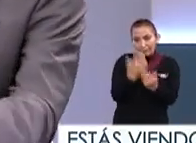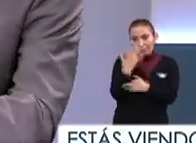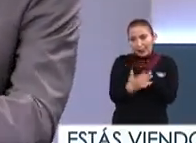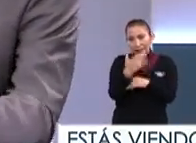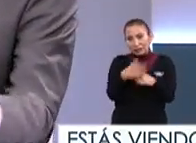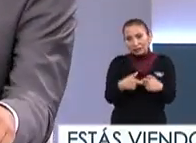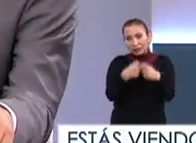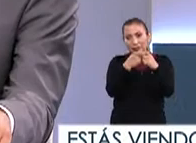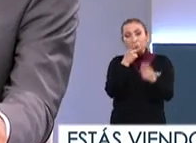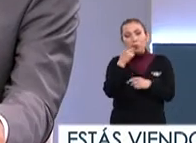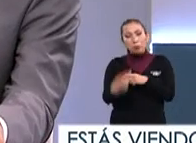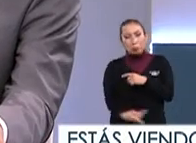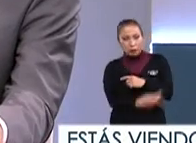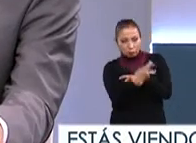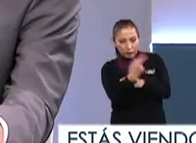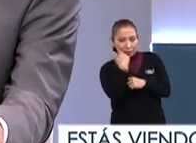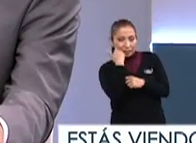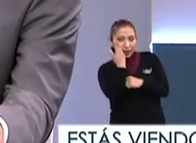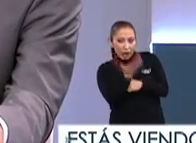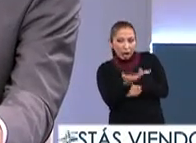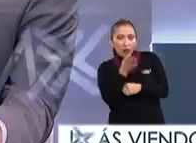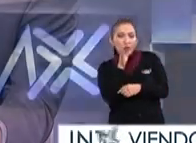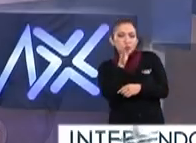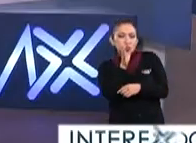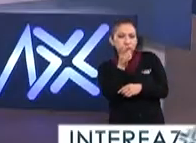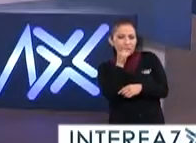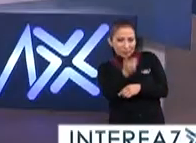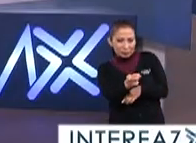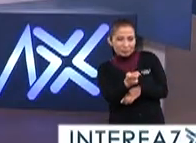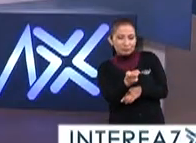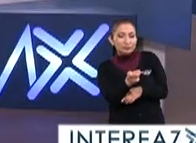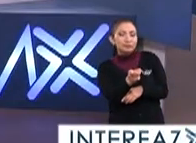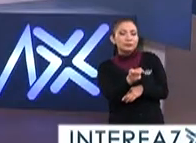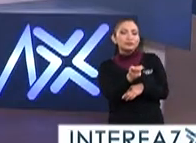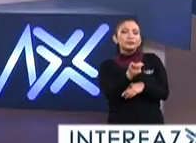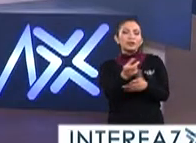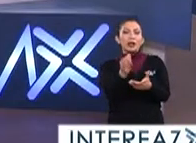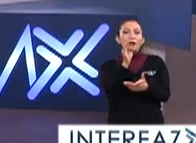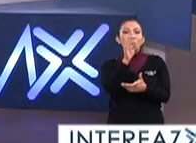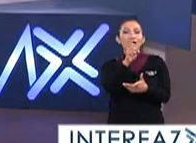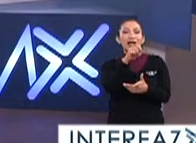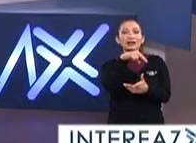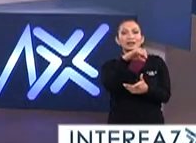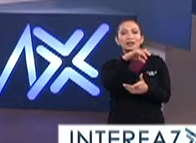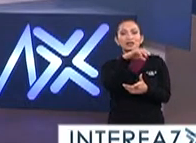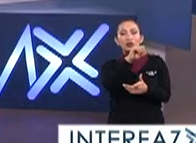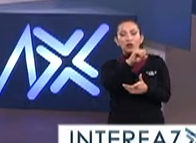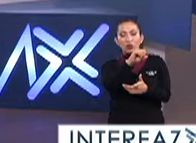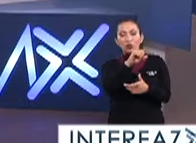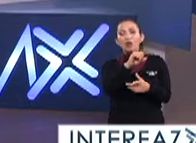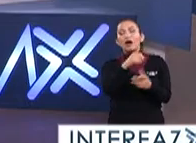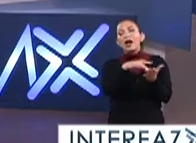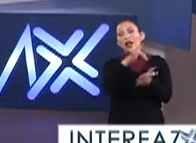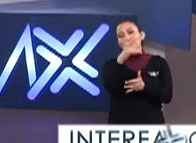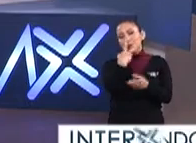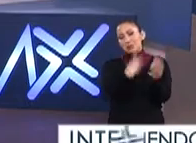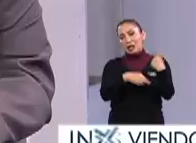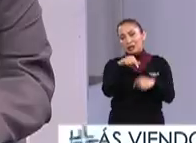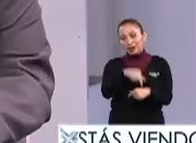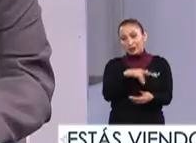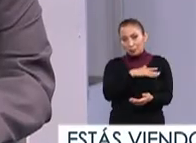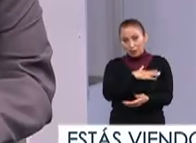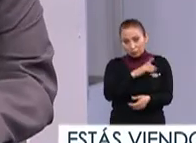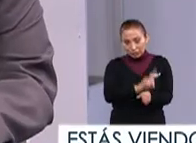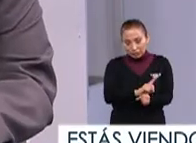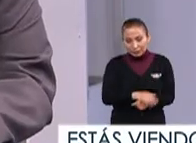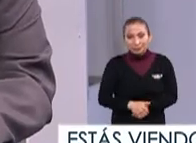estábamos en el corte, te hacía esta pregunta y me gustaría que la comentaras. Francisco Javier Rodríguez González, gracias por estar con nosotros. Muy buenos días, un